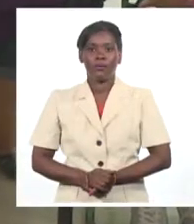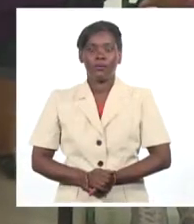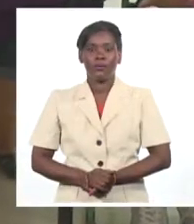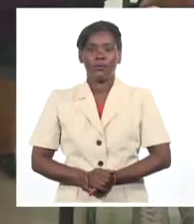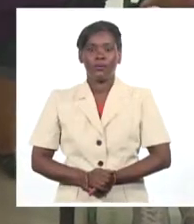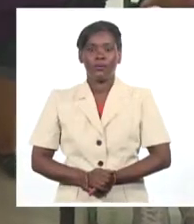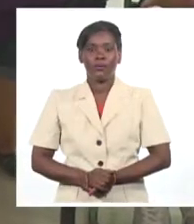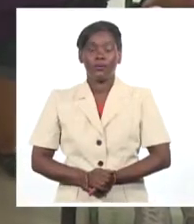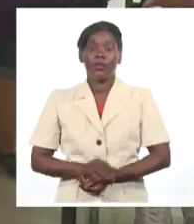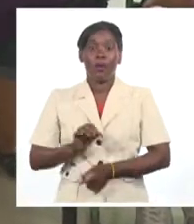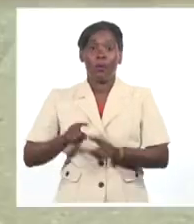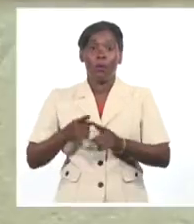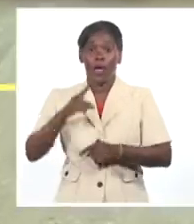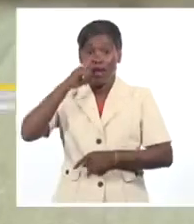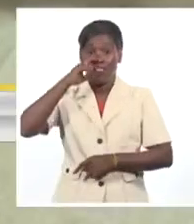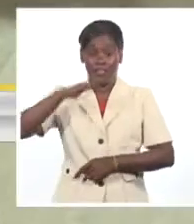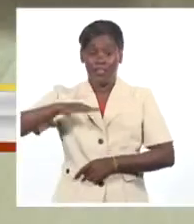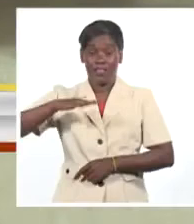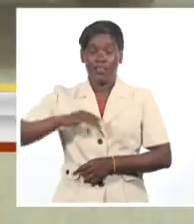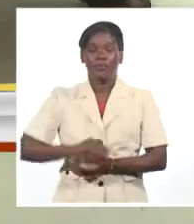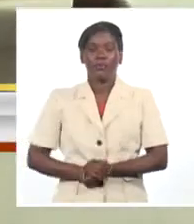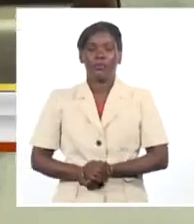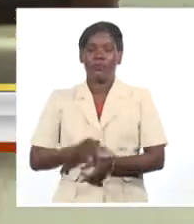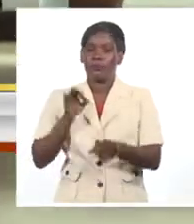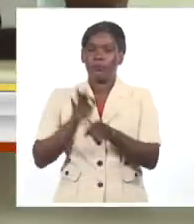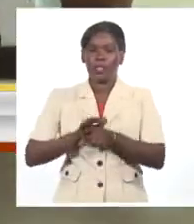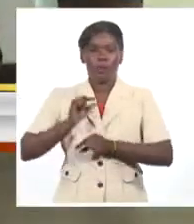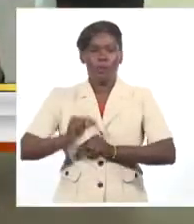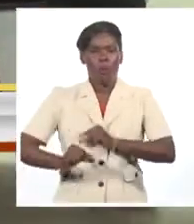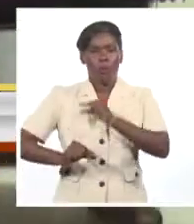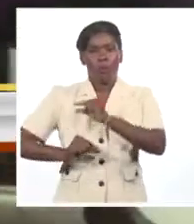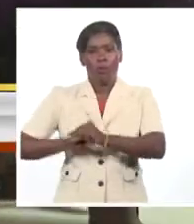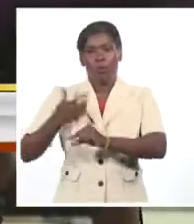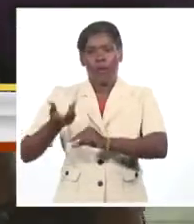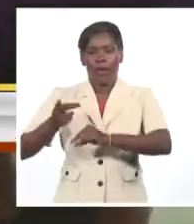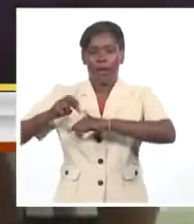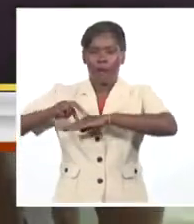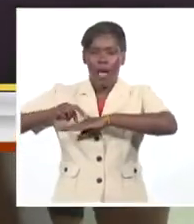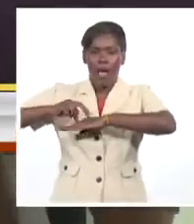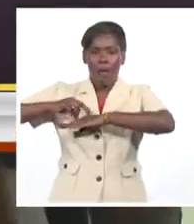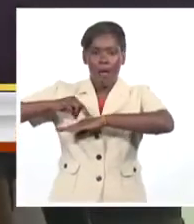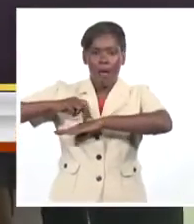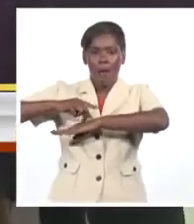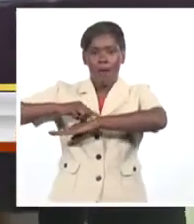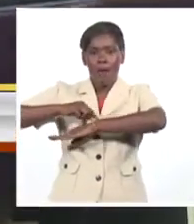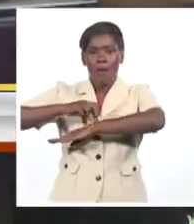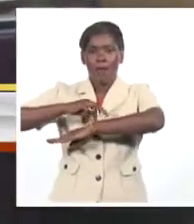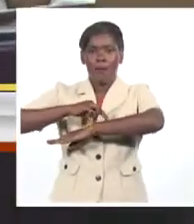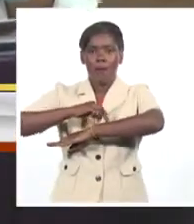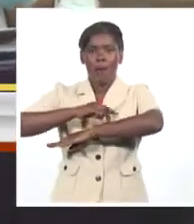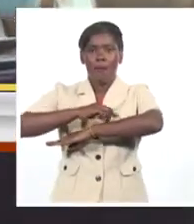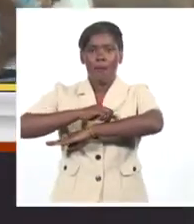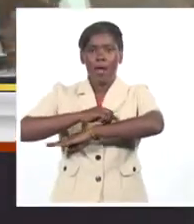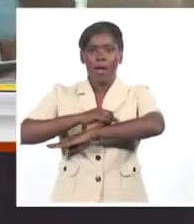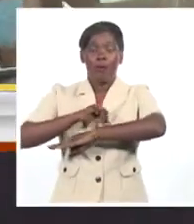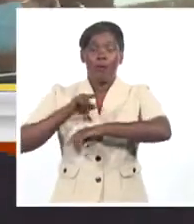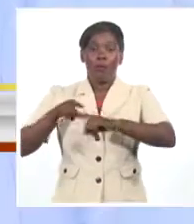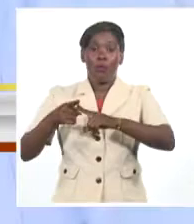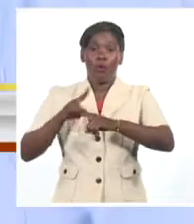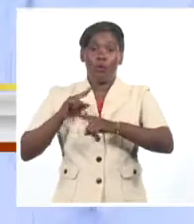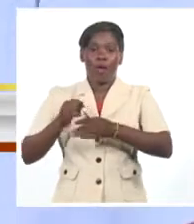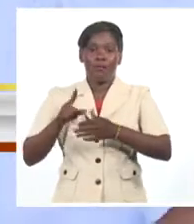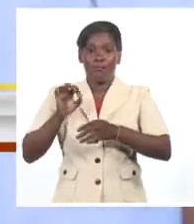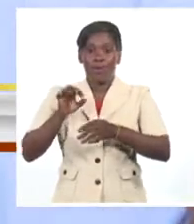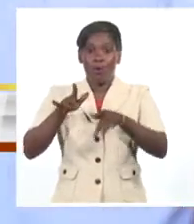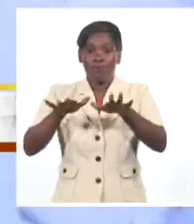Cada paso que logra dar Leandro es un encuentro con la esperanza, con la ilusión de llegar tan lejos como le permitan sus propios pies y